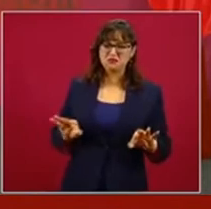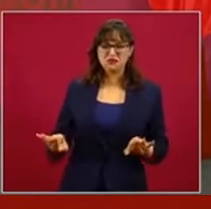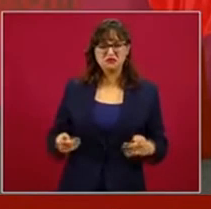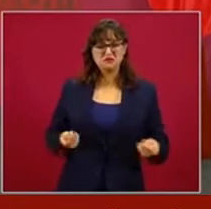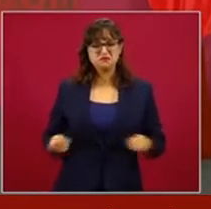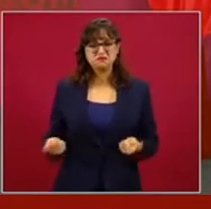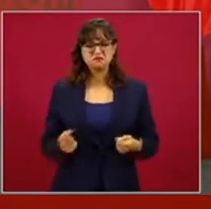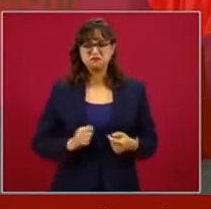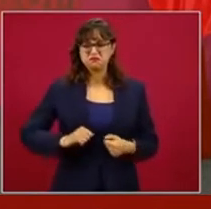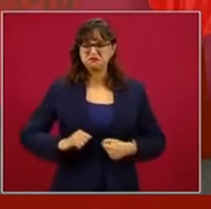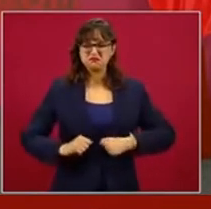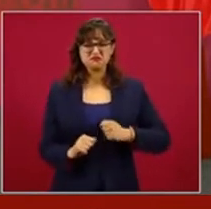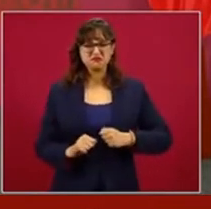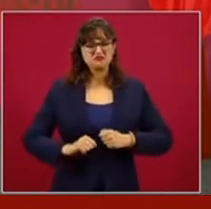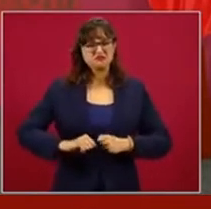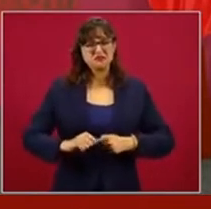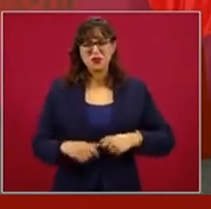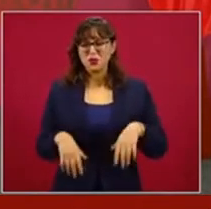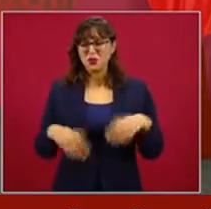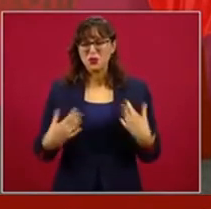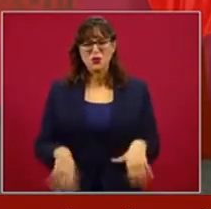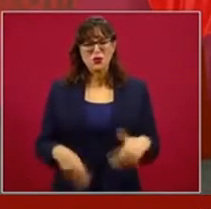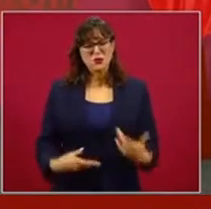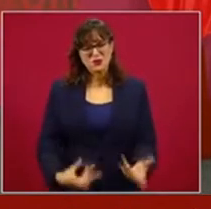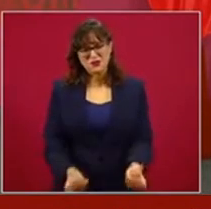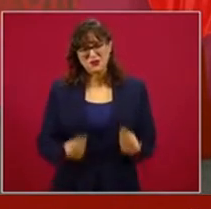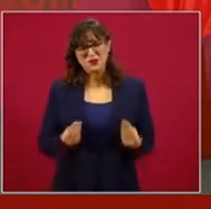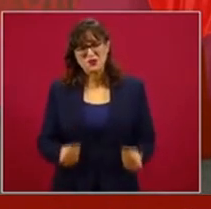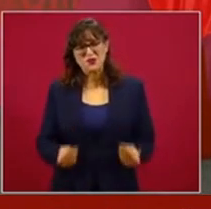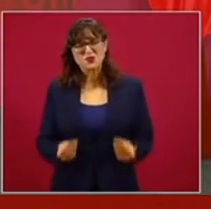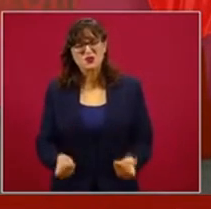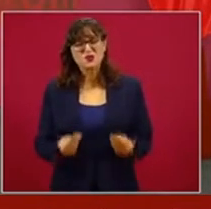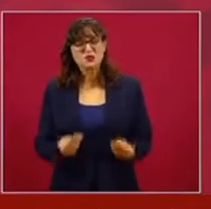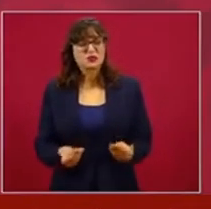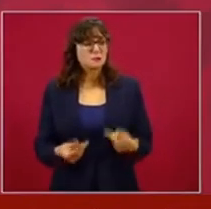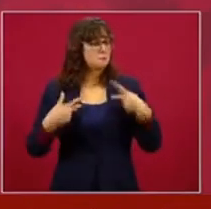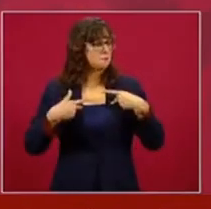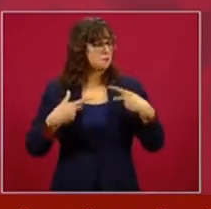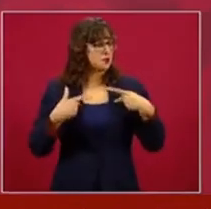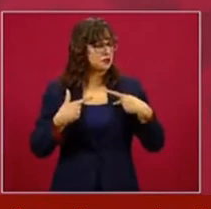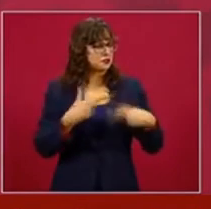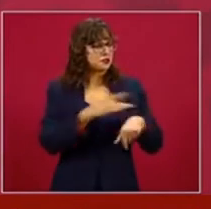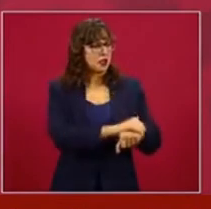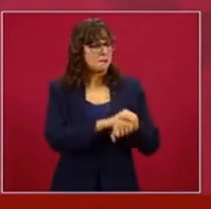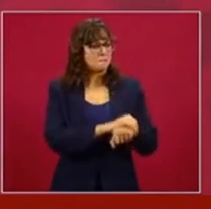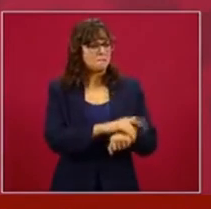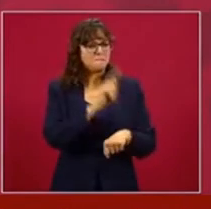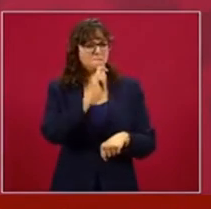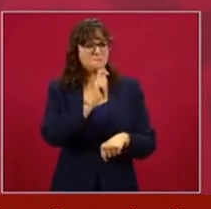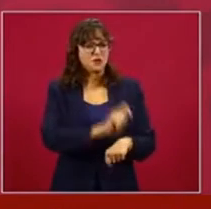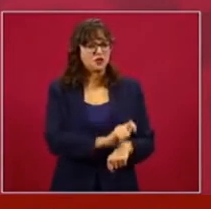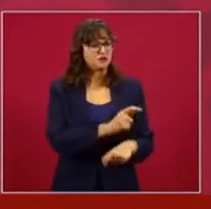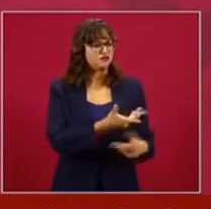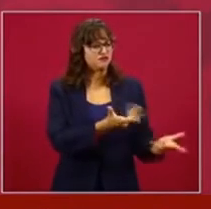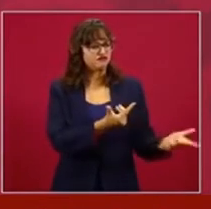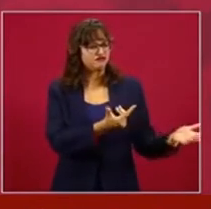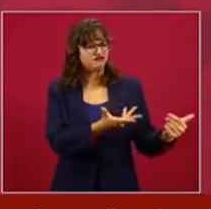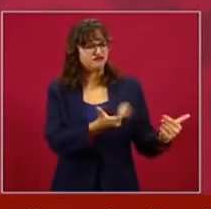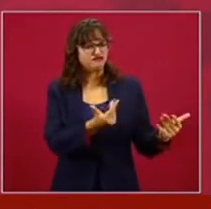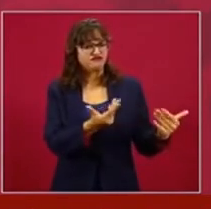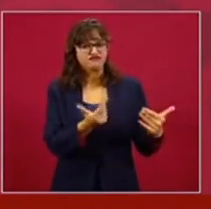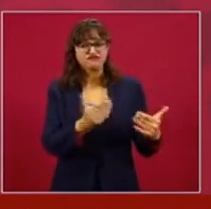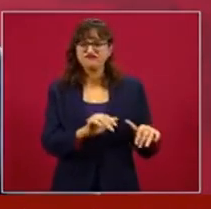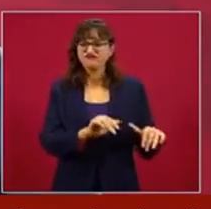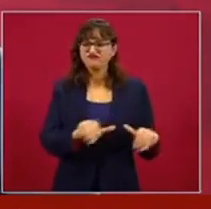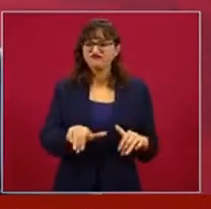y acomodaban a sus cercanos en universidades, en